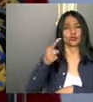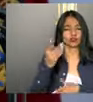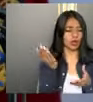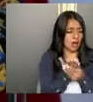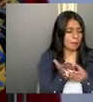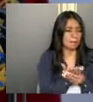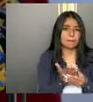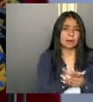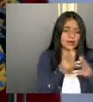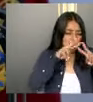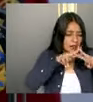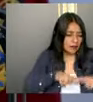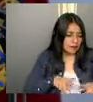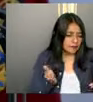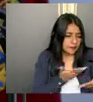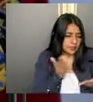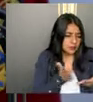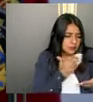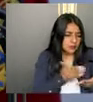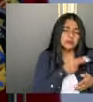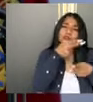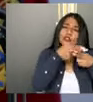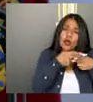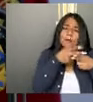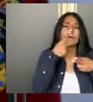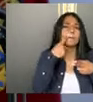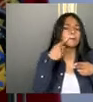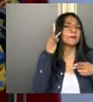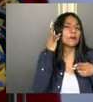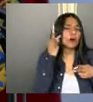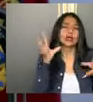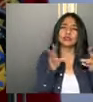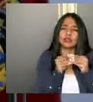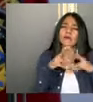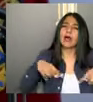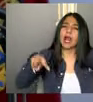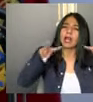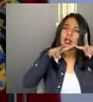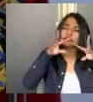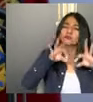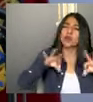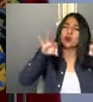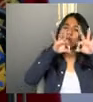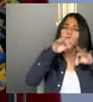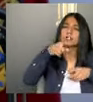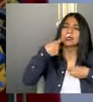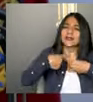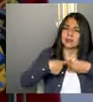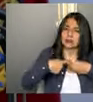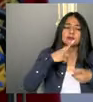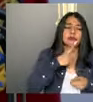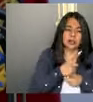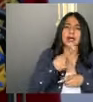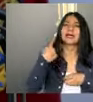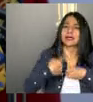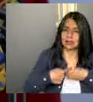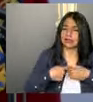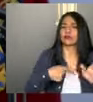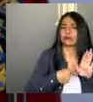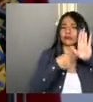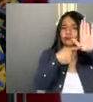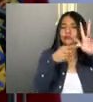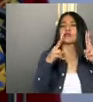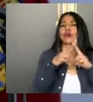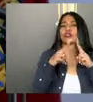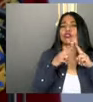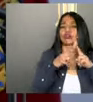carpetas de muchos nombres de hombres y mujeres muy valiosos por la ciudad. Los nombres la ciudad los conocerá en el momento adecuado